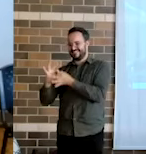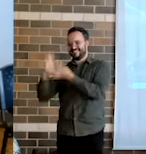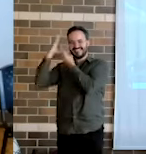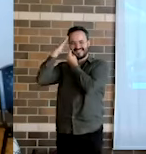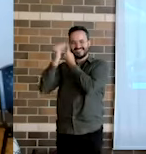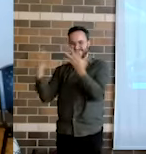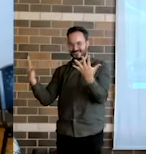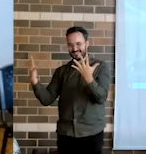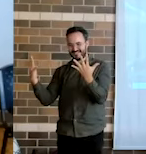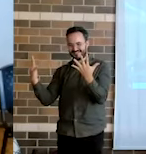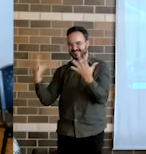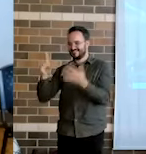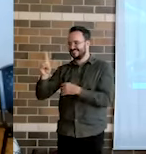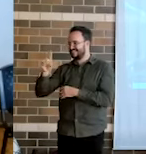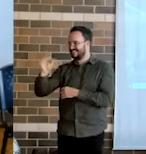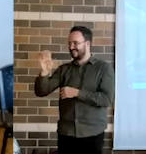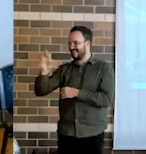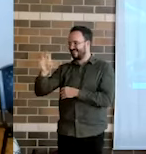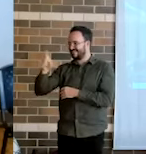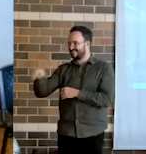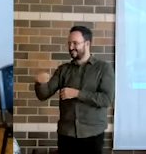Pluridiálogo, perdón.